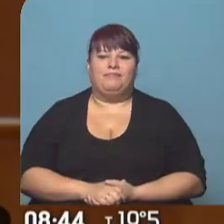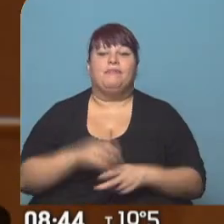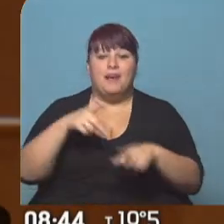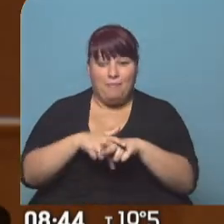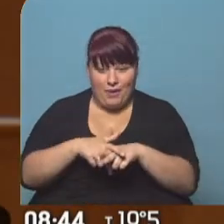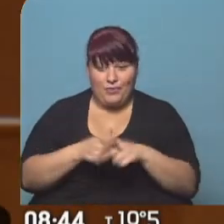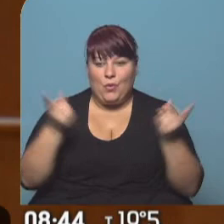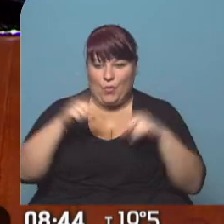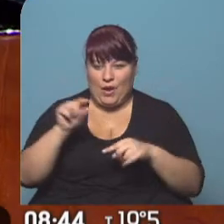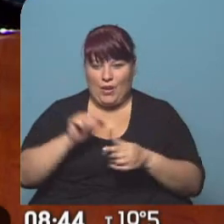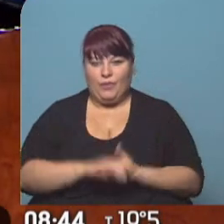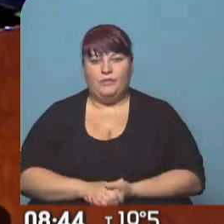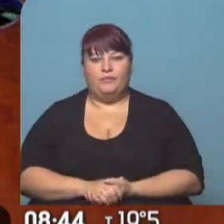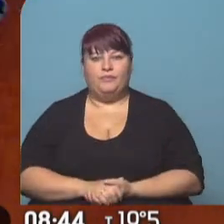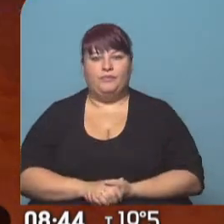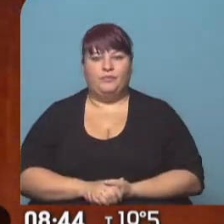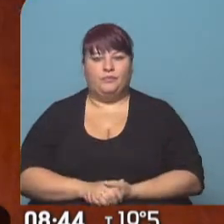la pausa nos vamos hasta volvemos